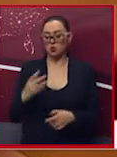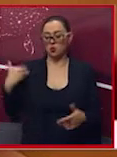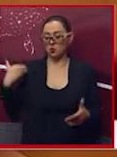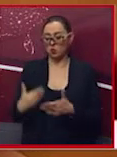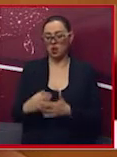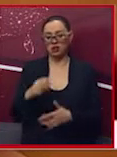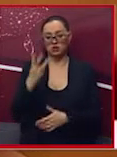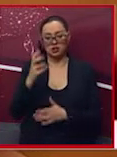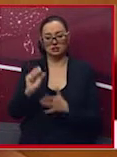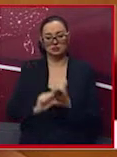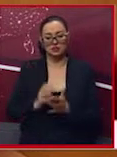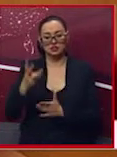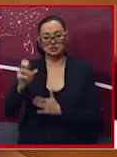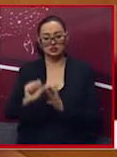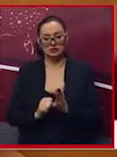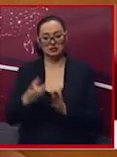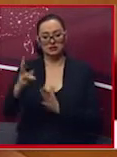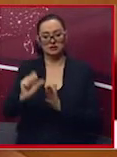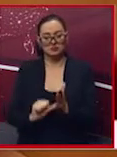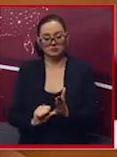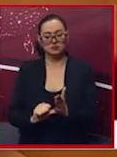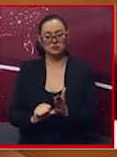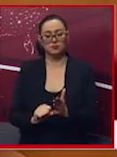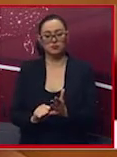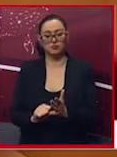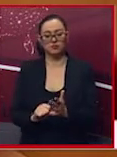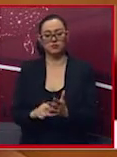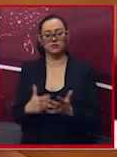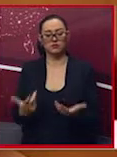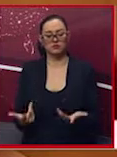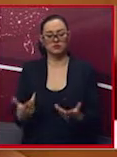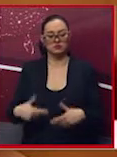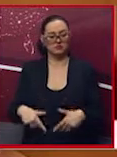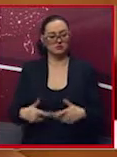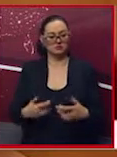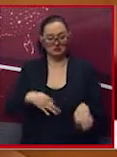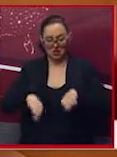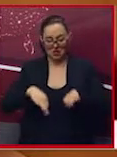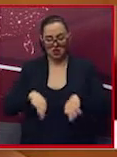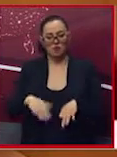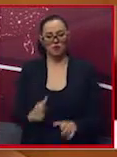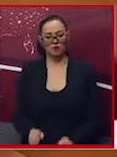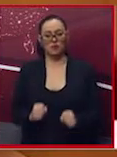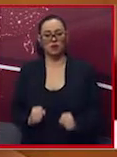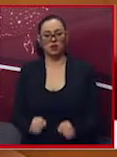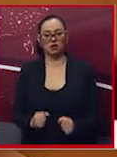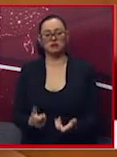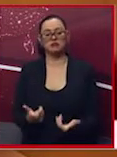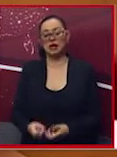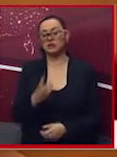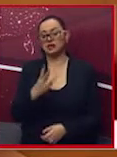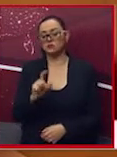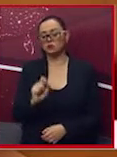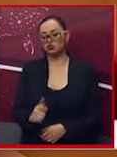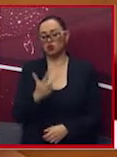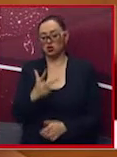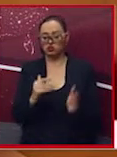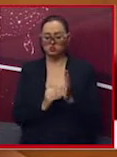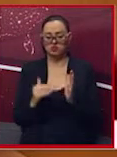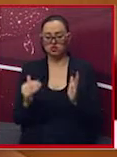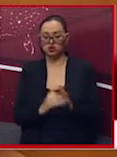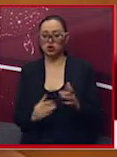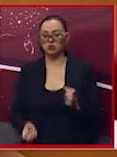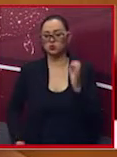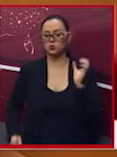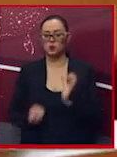crecimiento sostenido, un récord. Un mercado laboral fuerte que ha generado casi 3.8 millones de